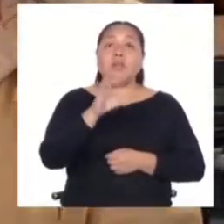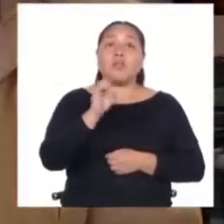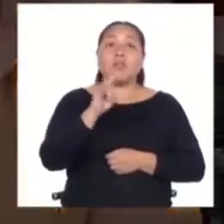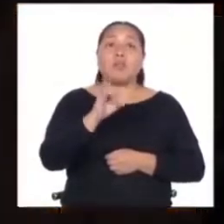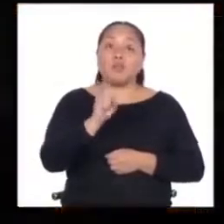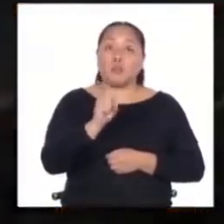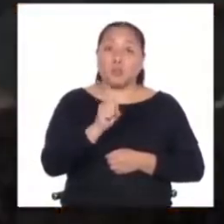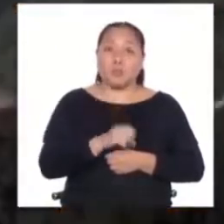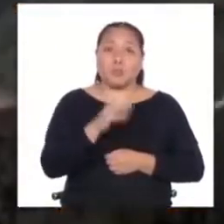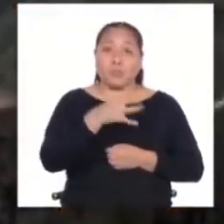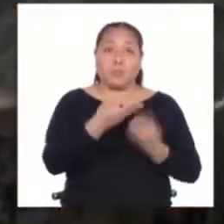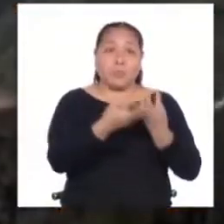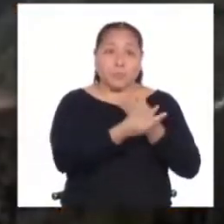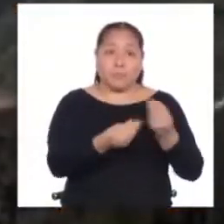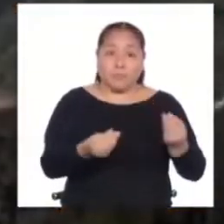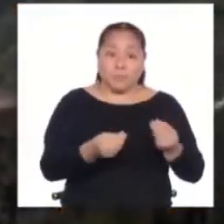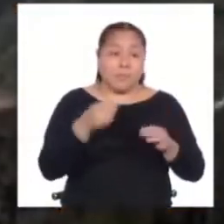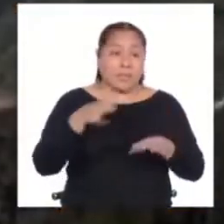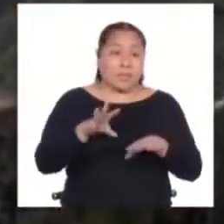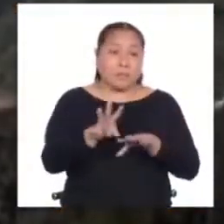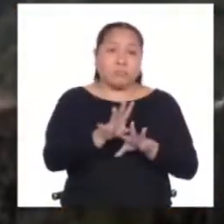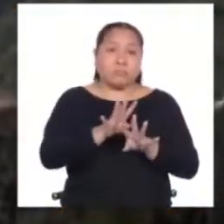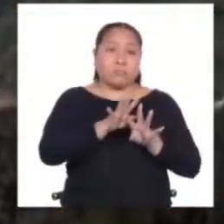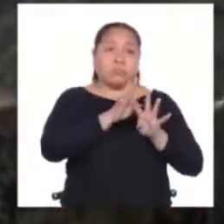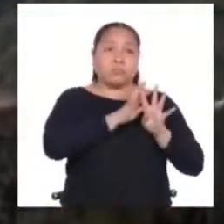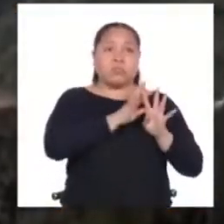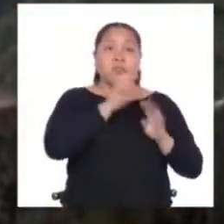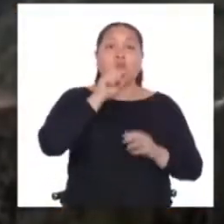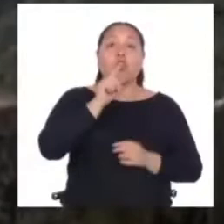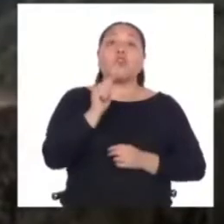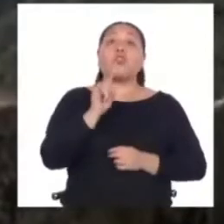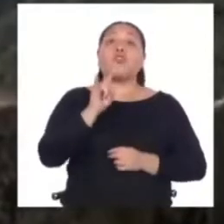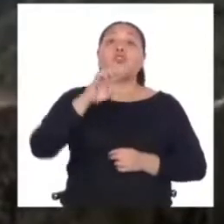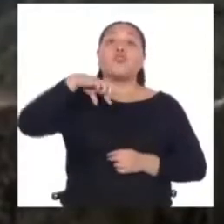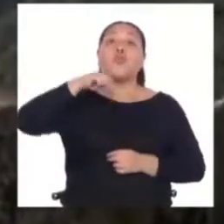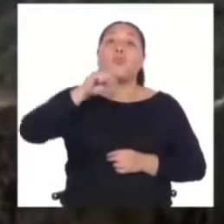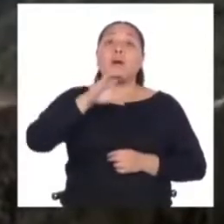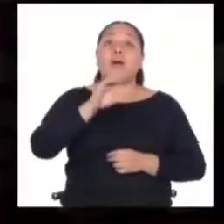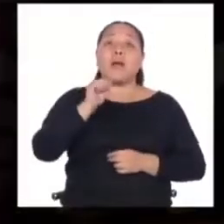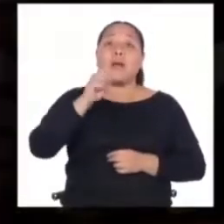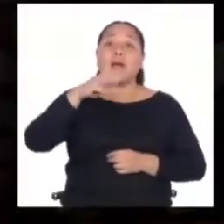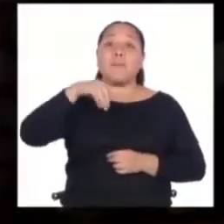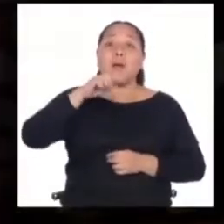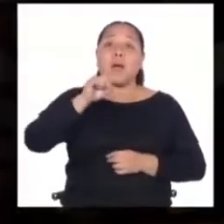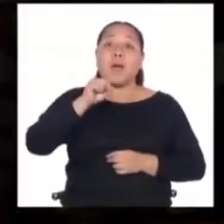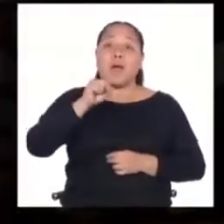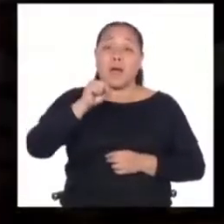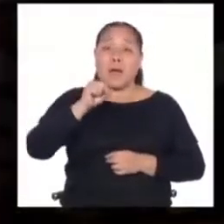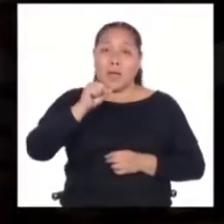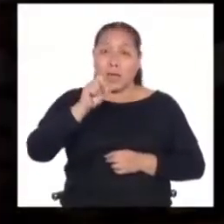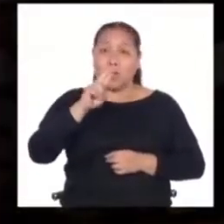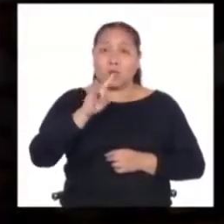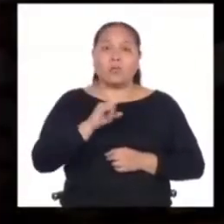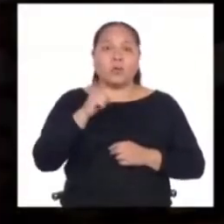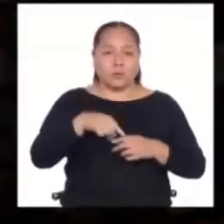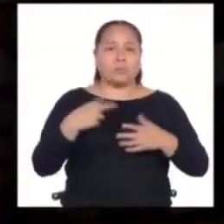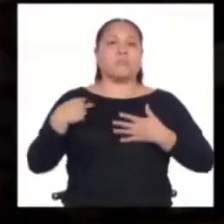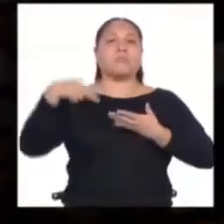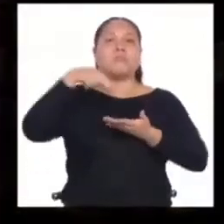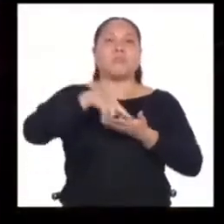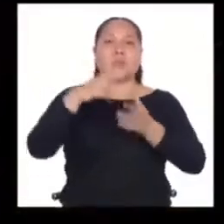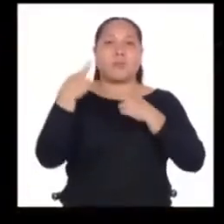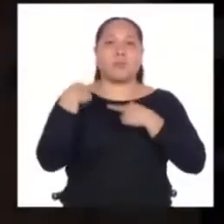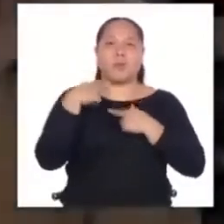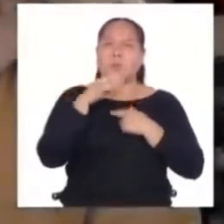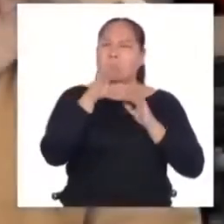Pampao Vilcabamba. Y es ahí donde Túpac Amaru, siendo un joven, casi un adolescente, se hace cargo de la resistencia. Él estuvo menos